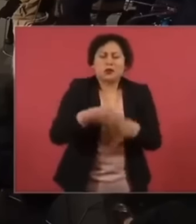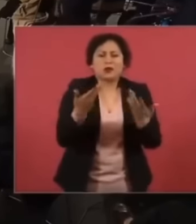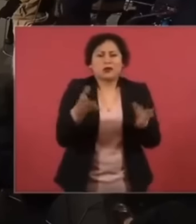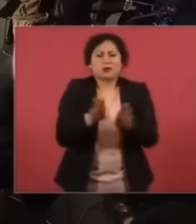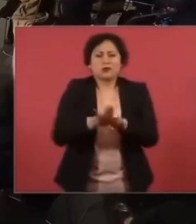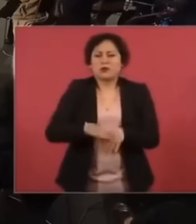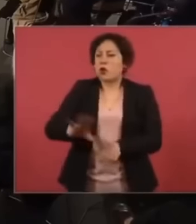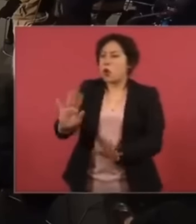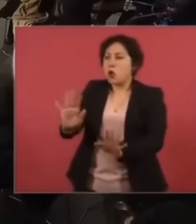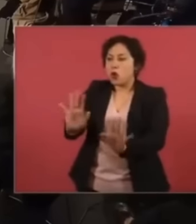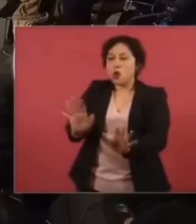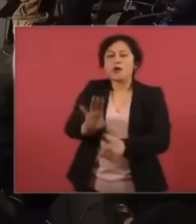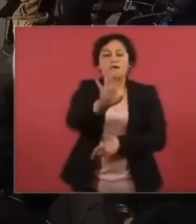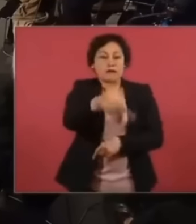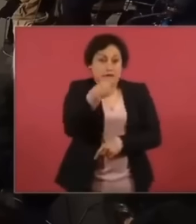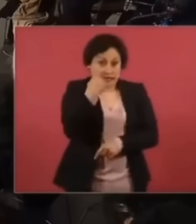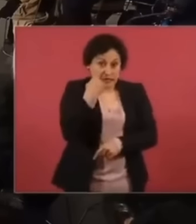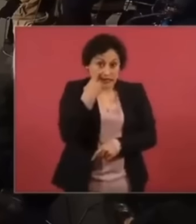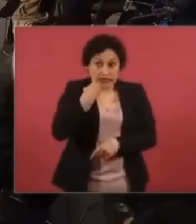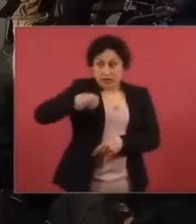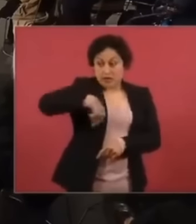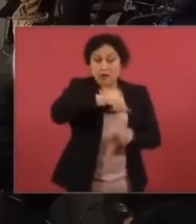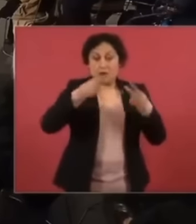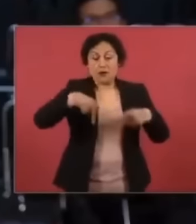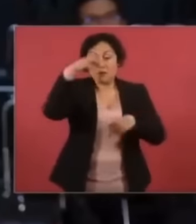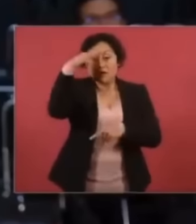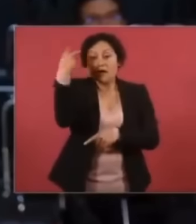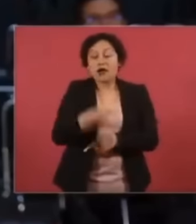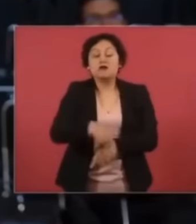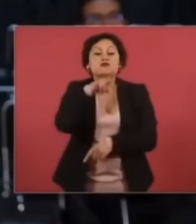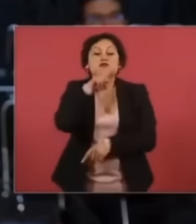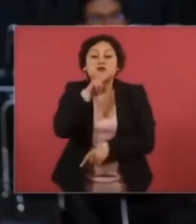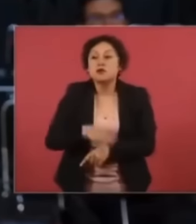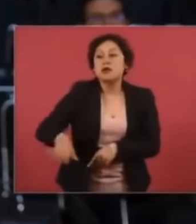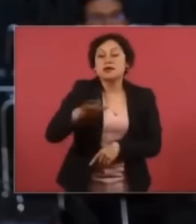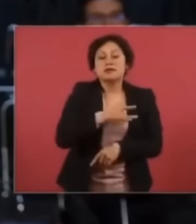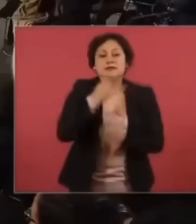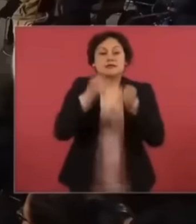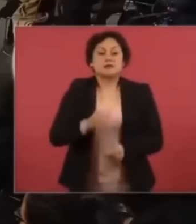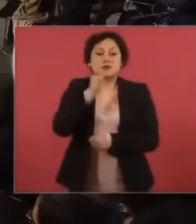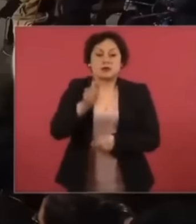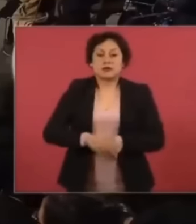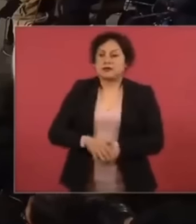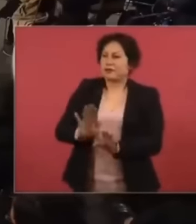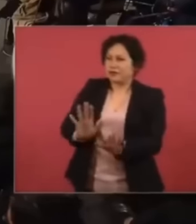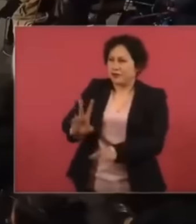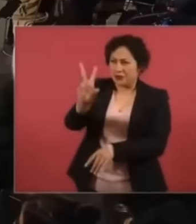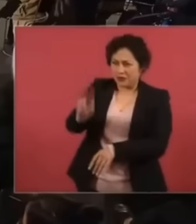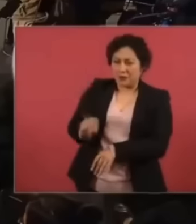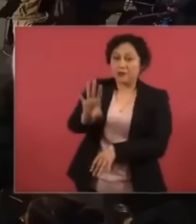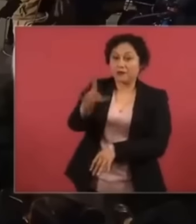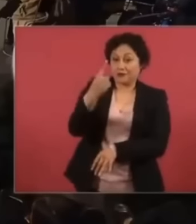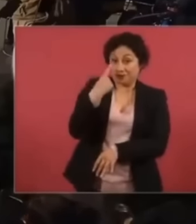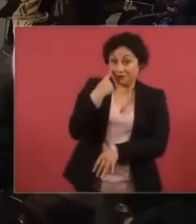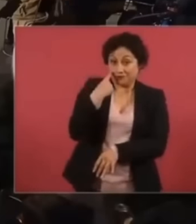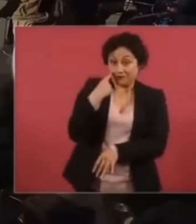año, logrando bajar un 20%. Esto es lo que no dice la derecha. Amigos y amigas, vamos